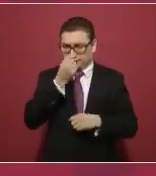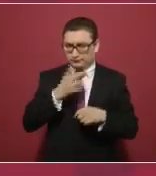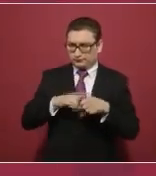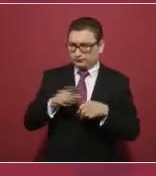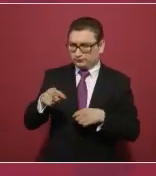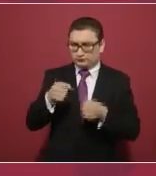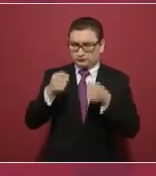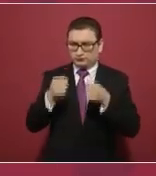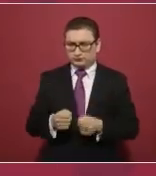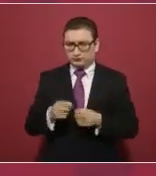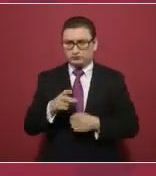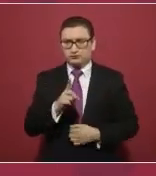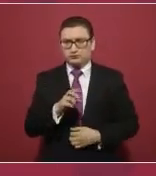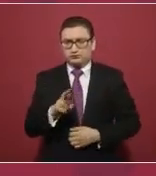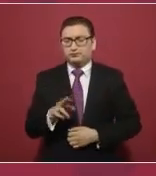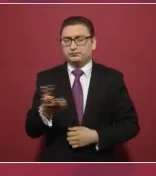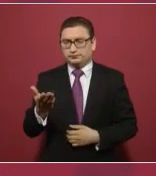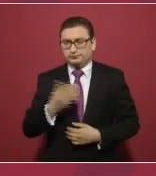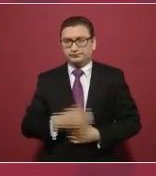Seguridad, doctor.